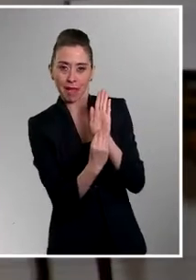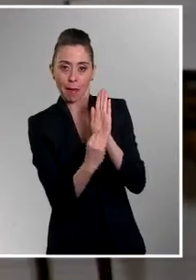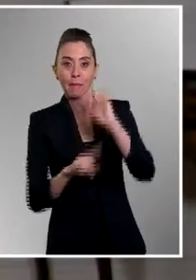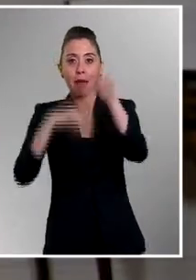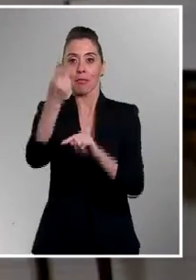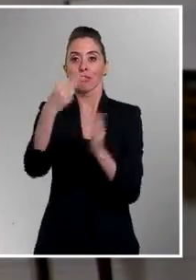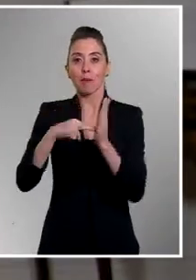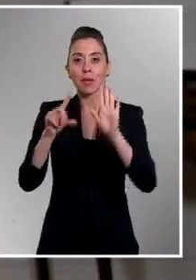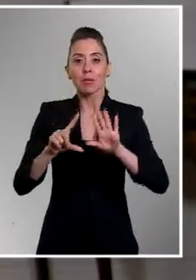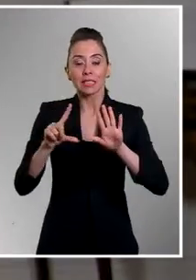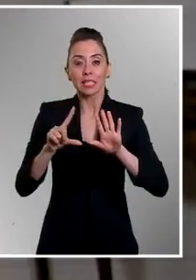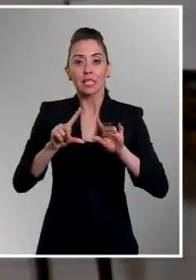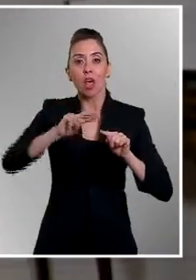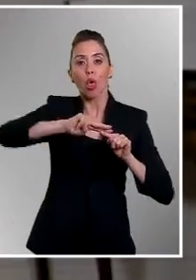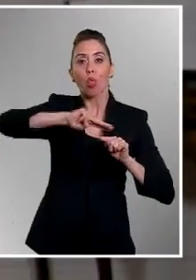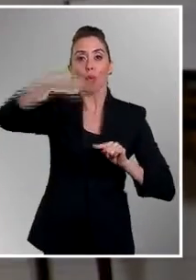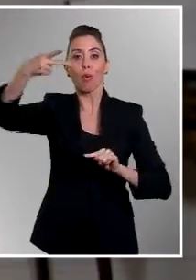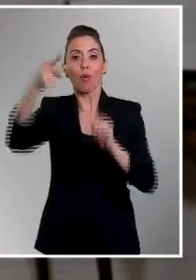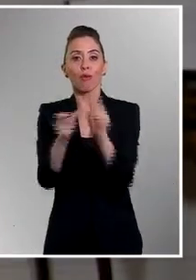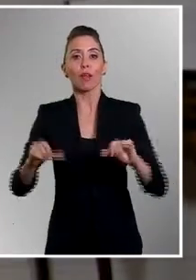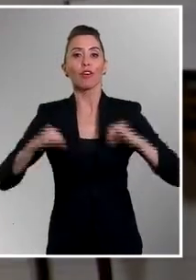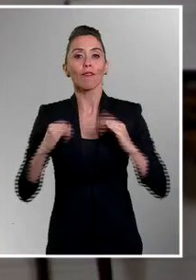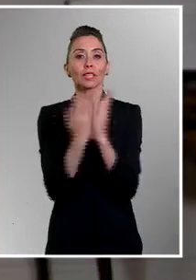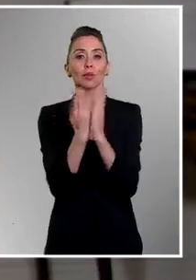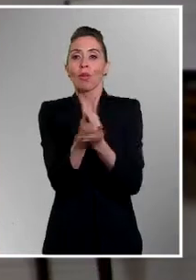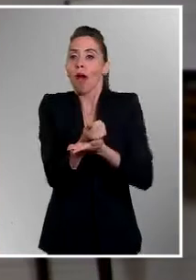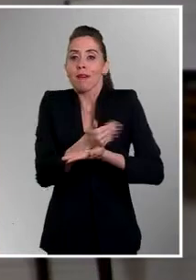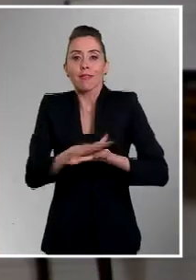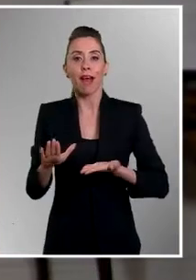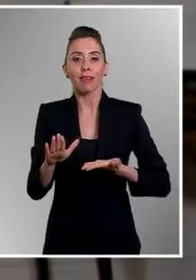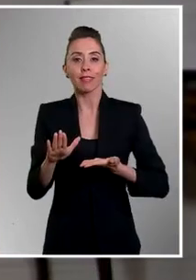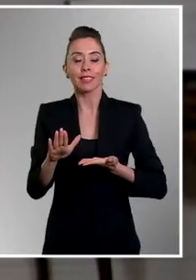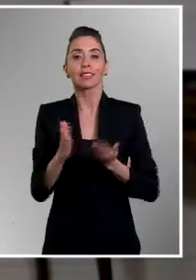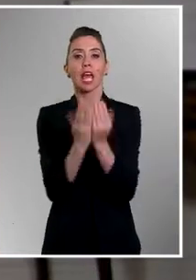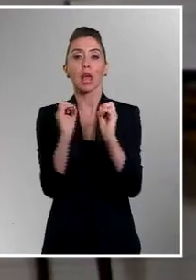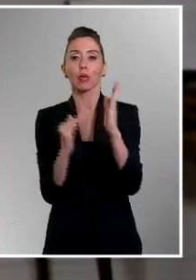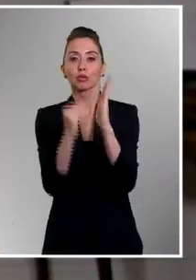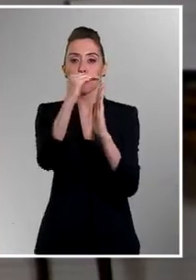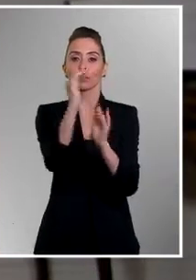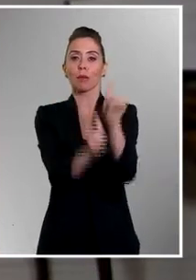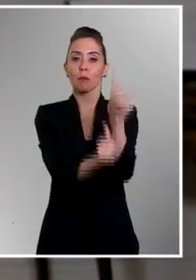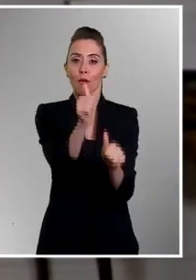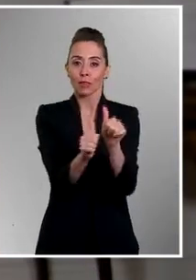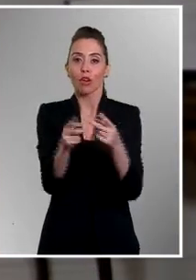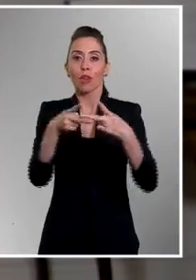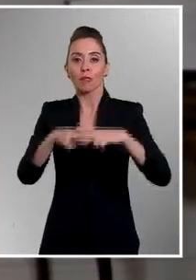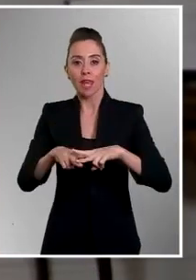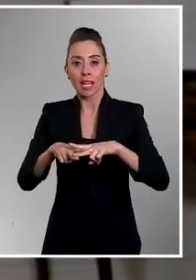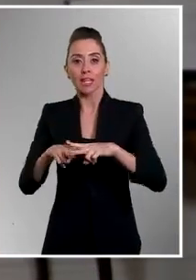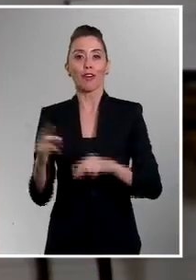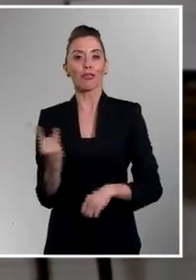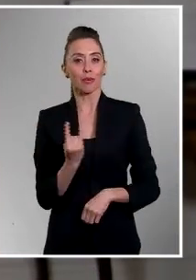que el 2017 podamos duplicar el número de jóvenes que puedan estudiar gratuitamente en la educación superior profesional técnica y